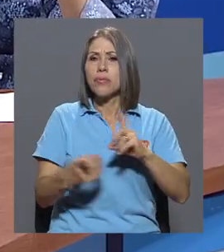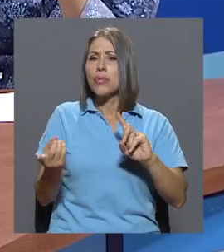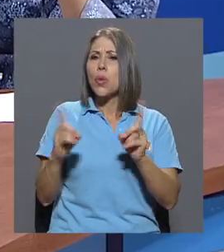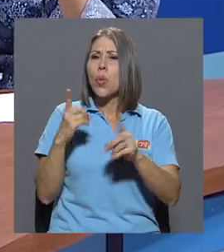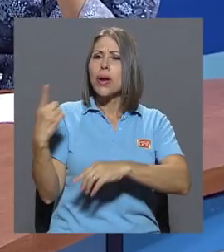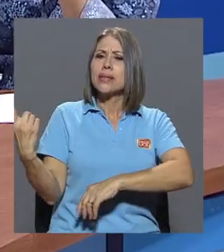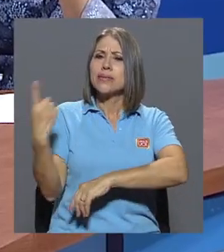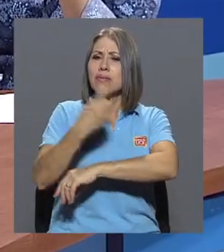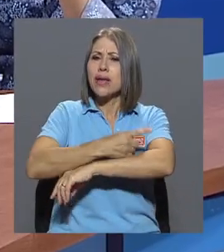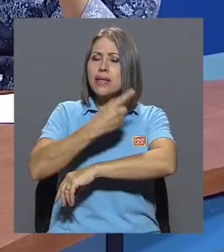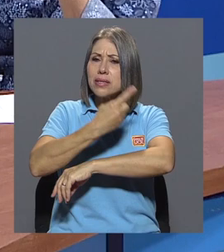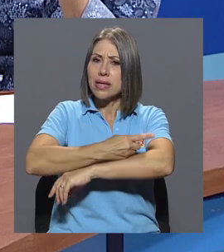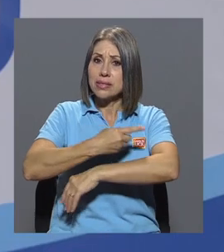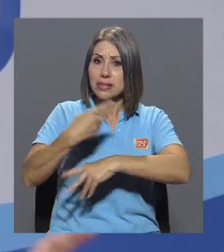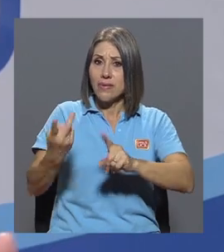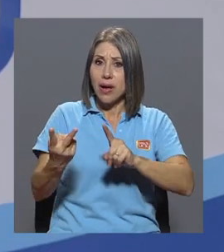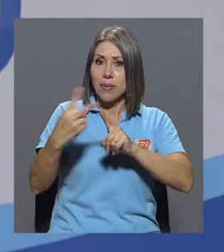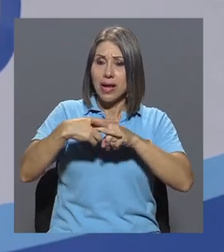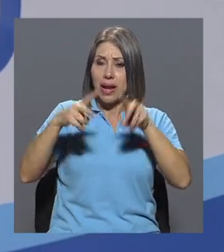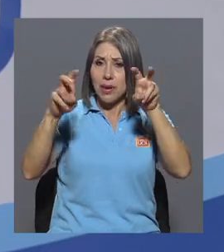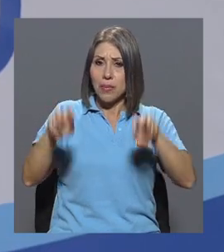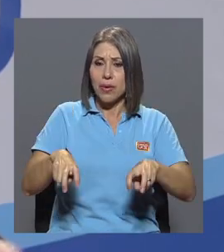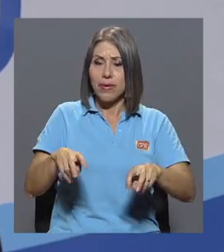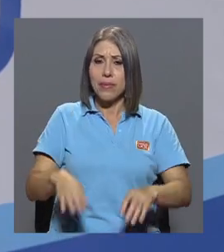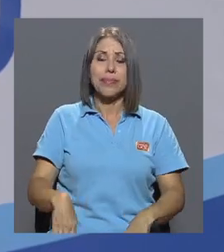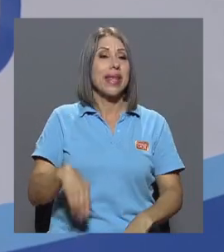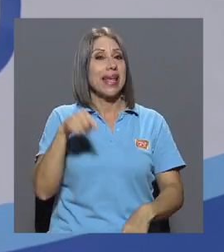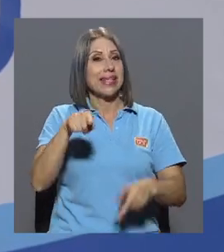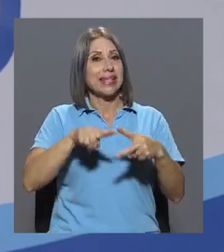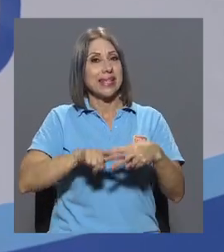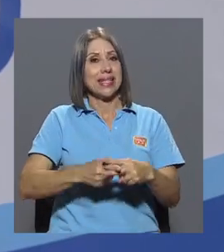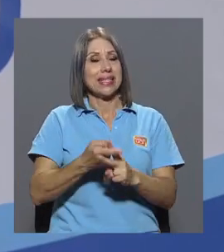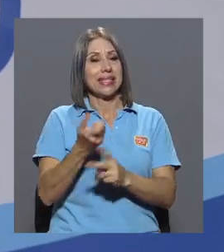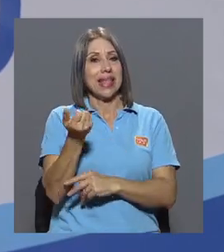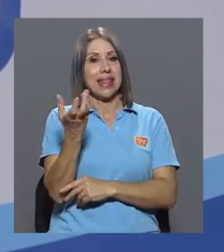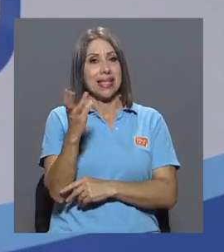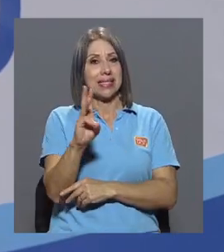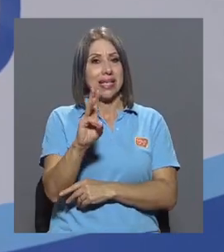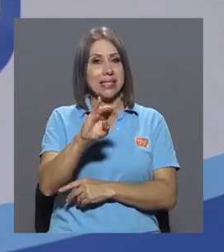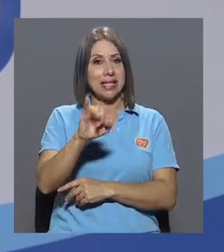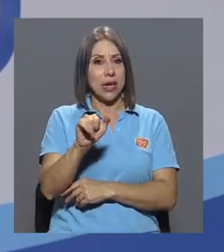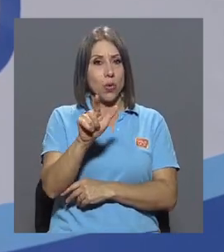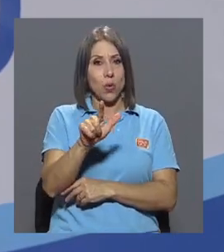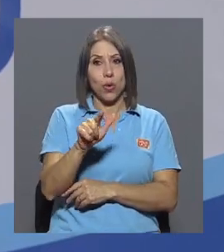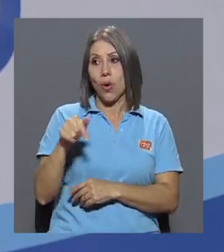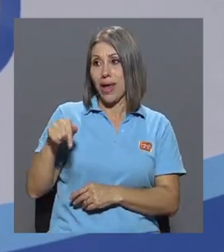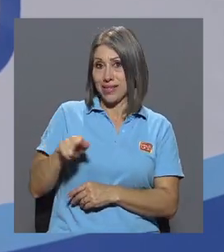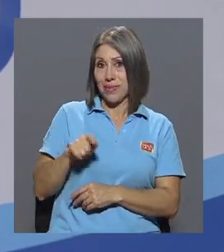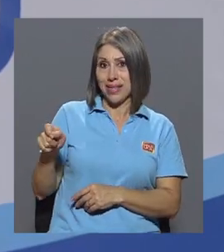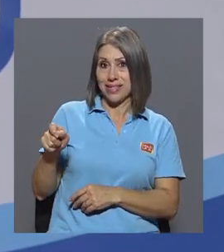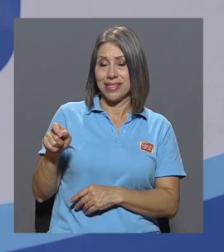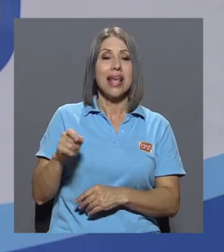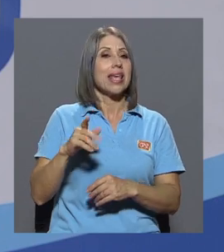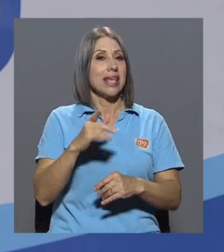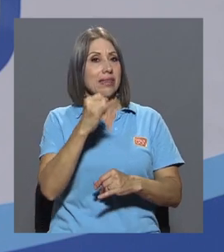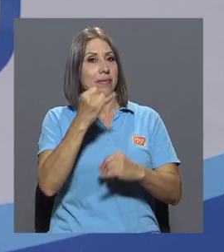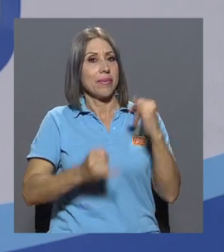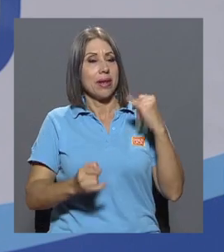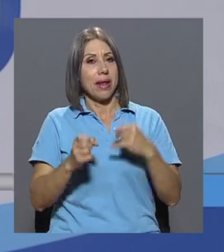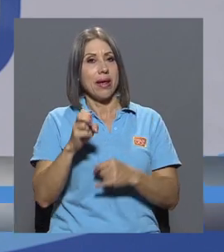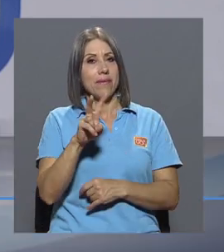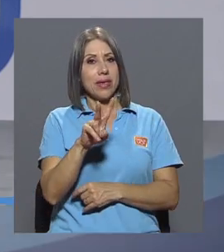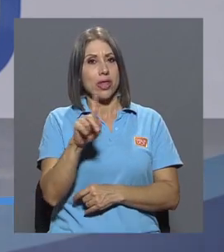se van a ser a aplicarla para si esta prueba inicia el 16 de julio de este mes y termina el 21